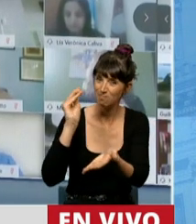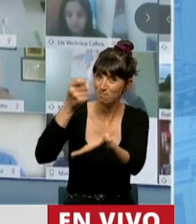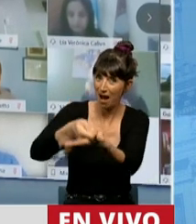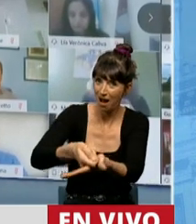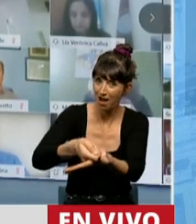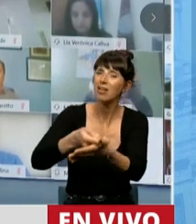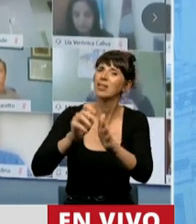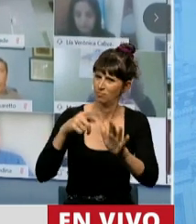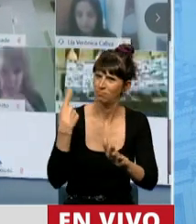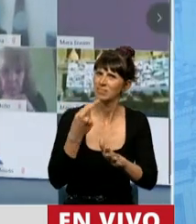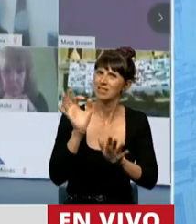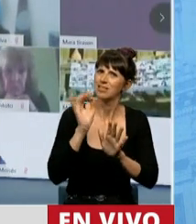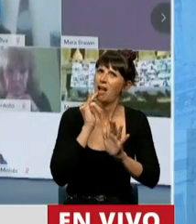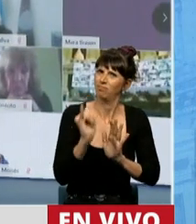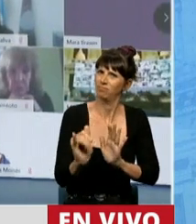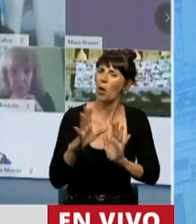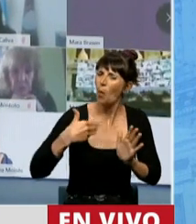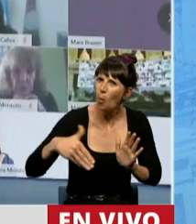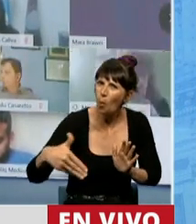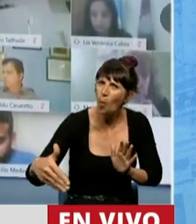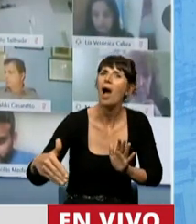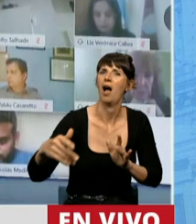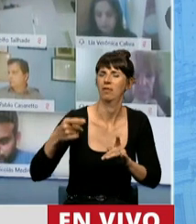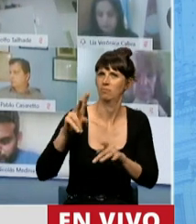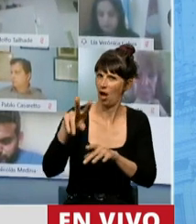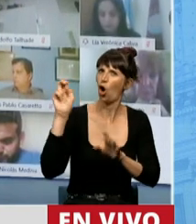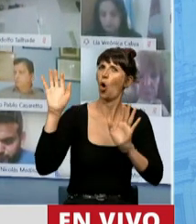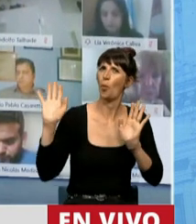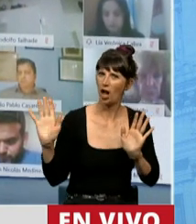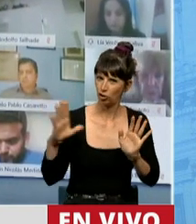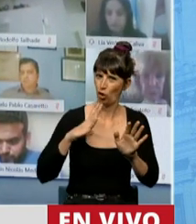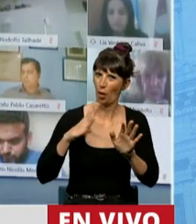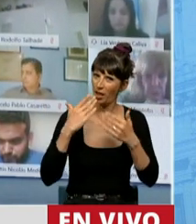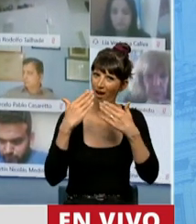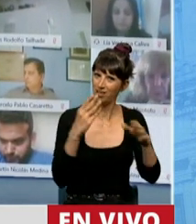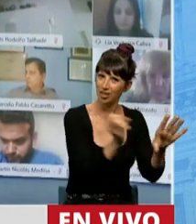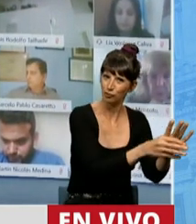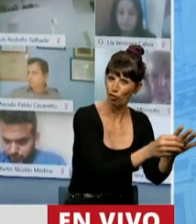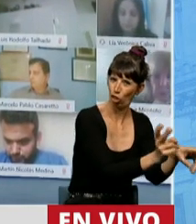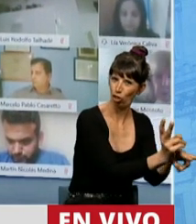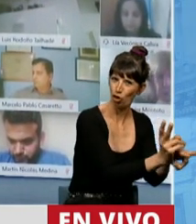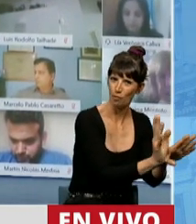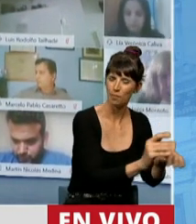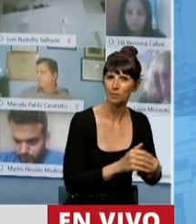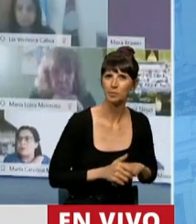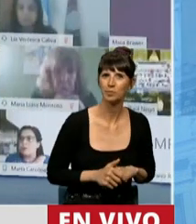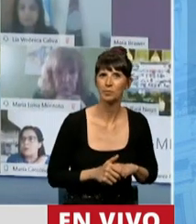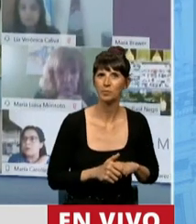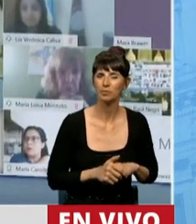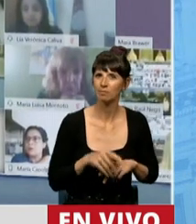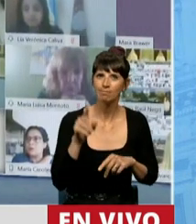cobrando van a seguir cobrando sus saberes y sin afectar al fondo de garantía de sustentabilidad ese